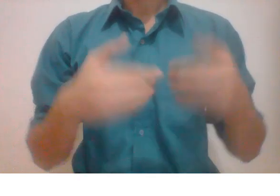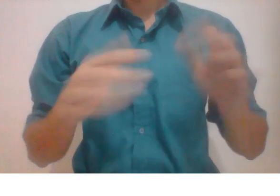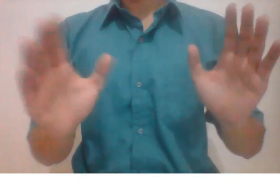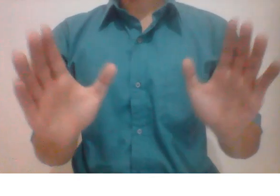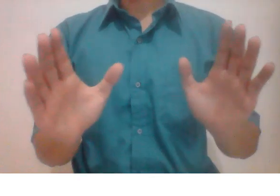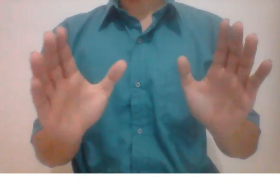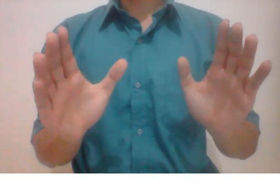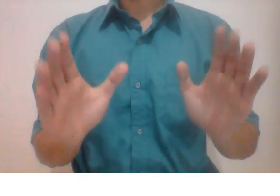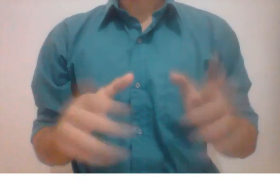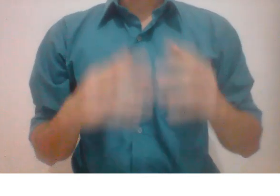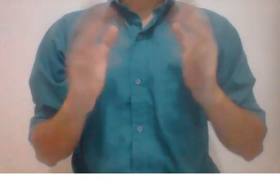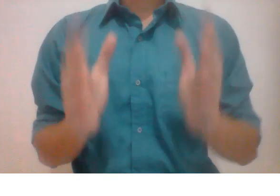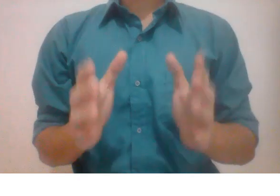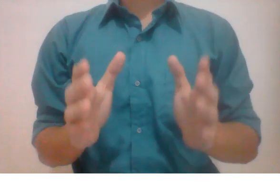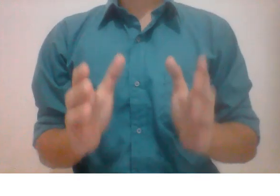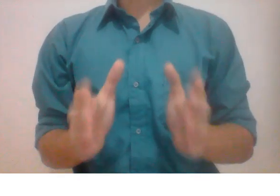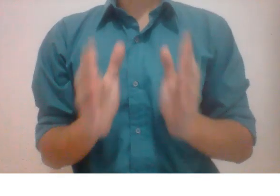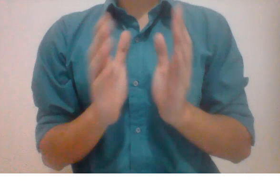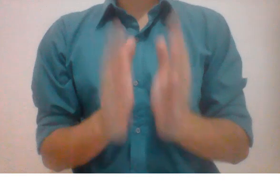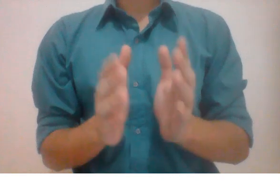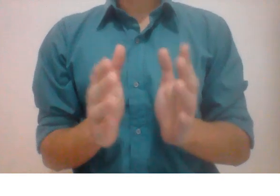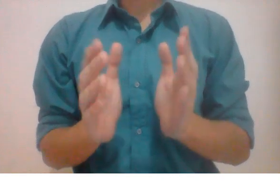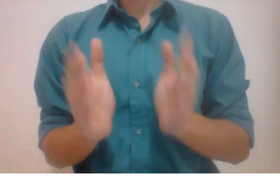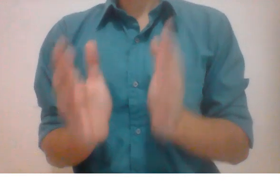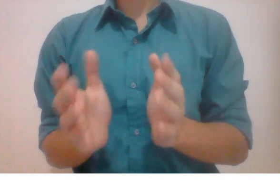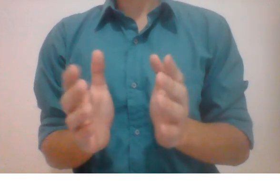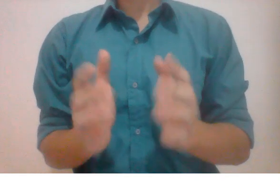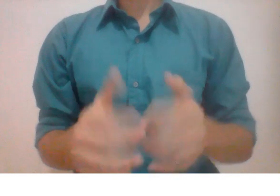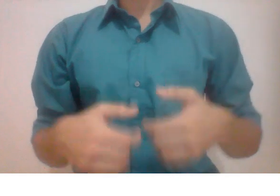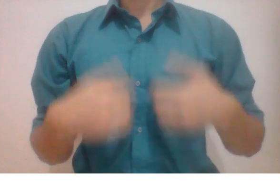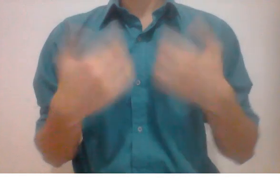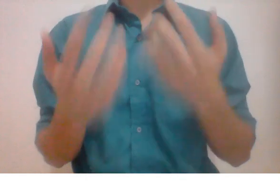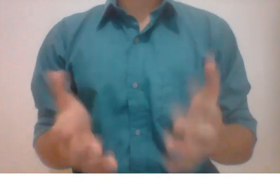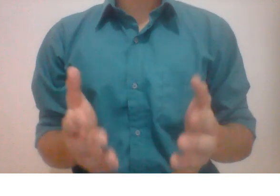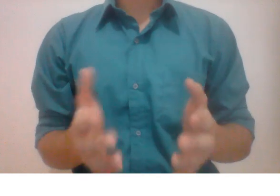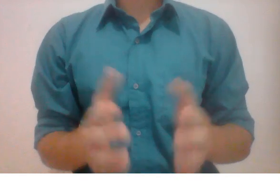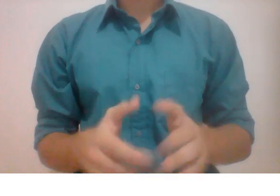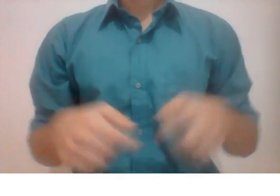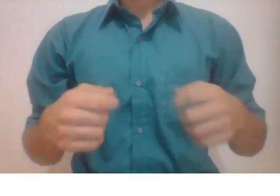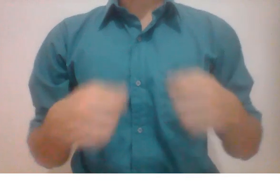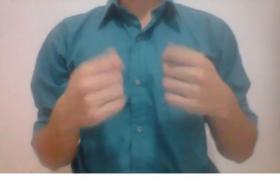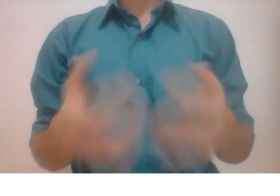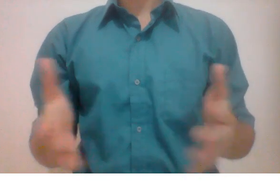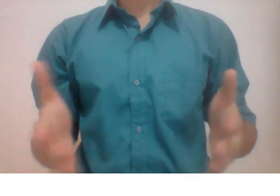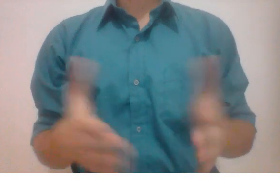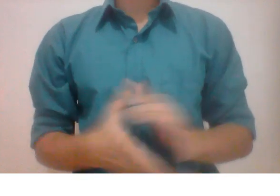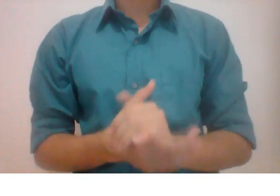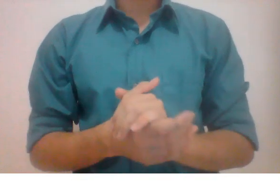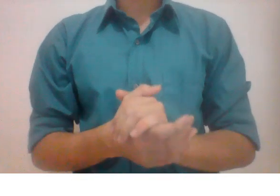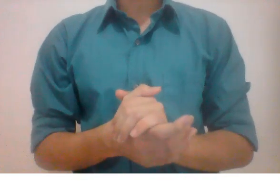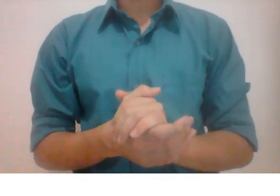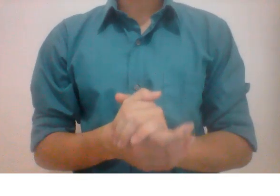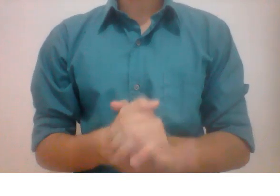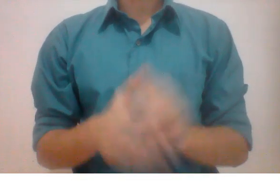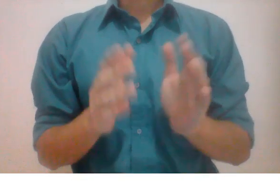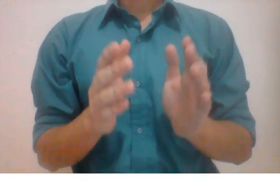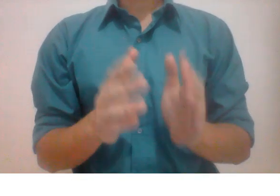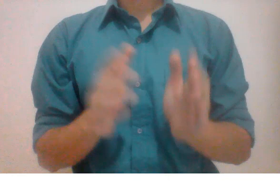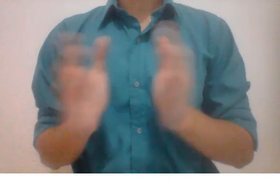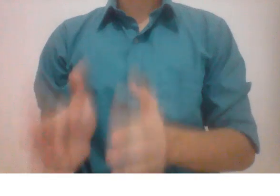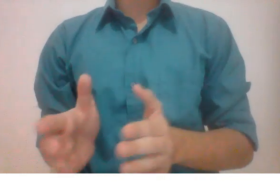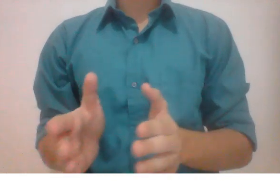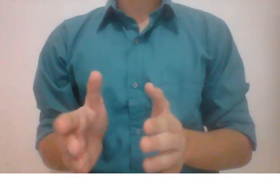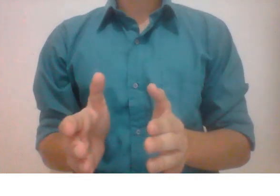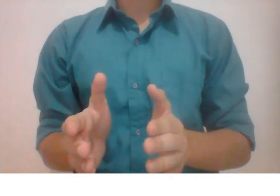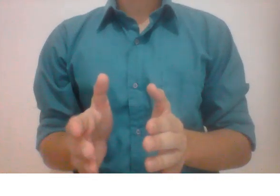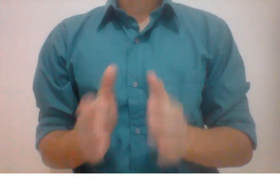impuestos. Por eso lo comento. Pero es lamentable que estos grupos digan que hicieron las cosas bien y que la gente va a recuperar la confianza en ellos, cuando